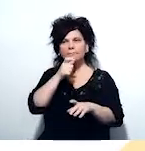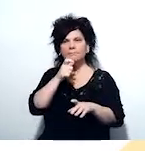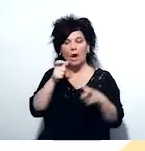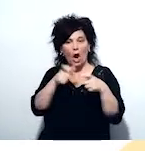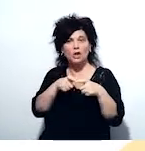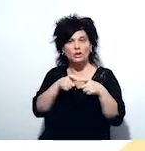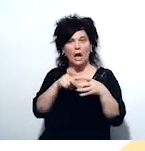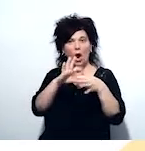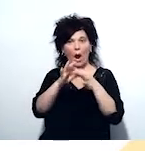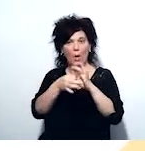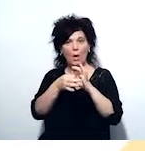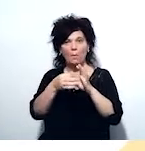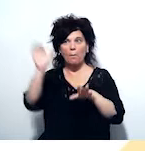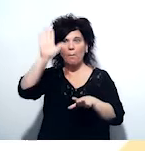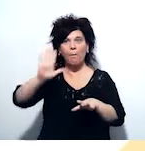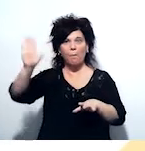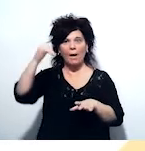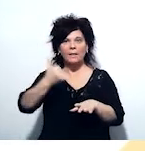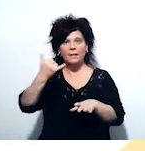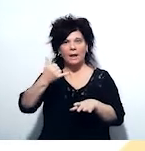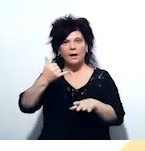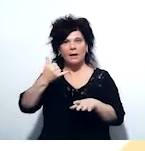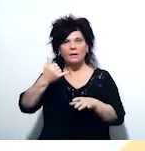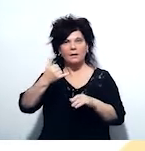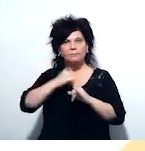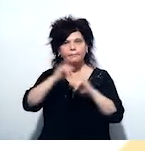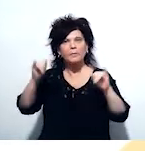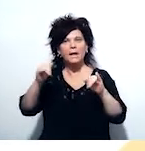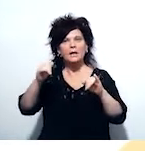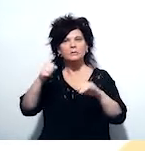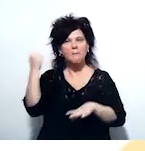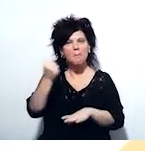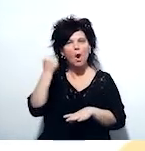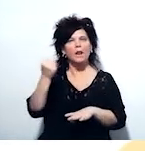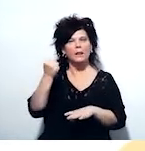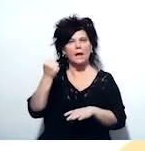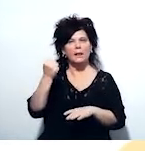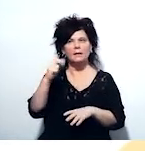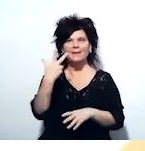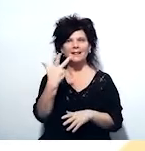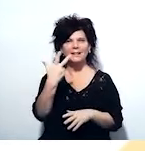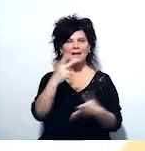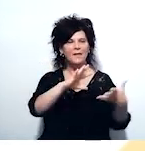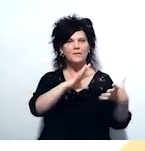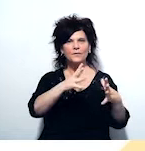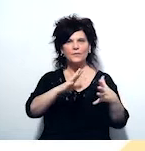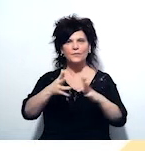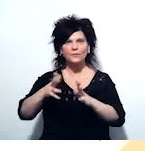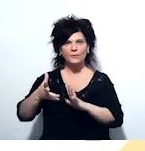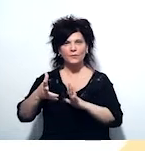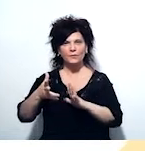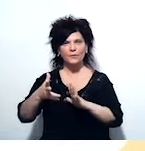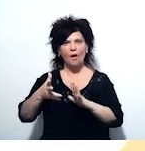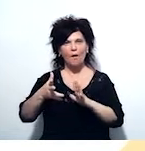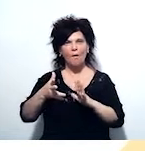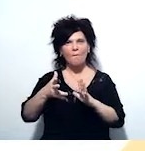Europa tiene una publicación interesante que distingue tres tipos o tres